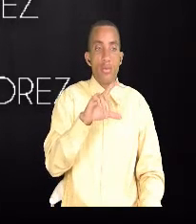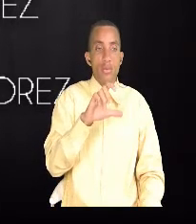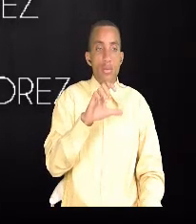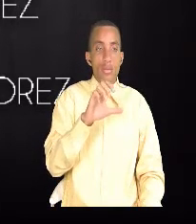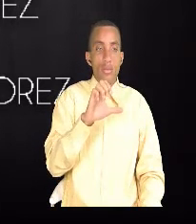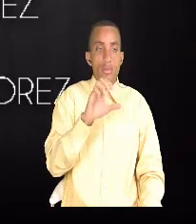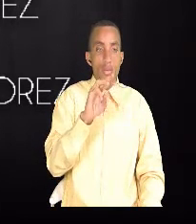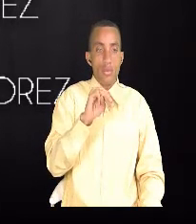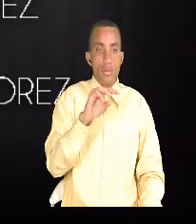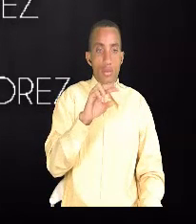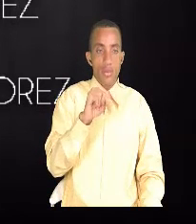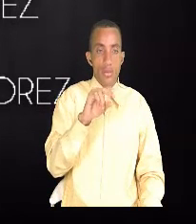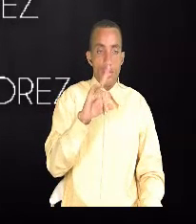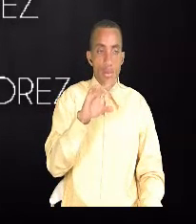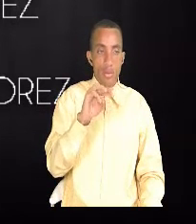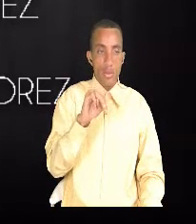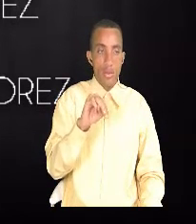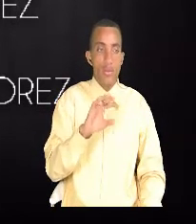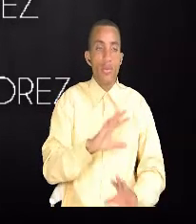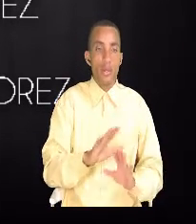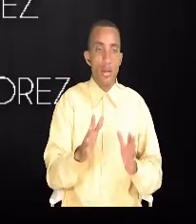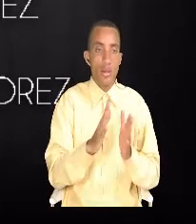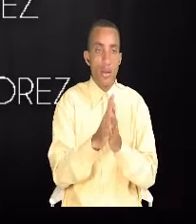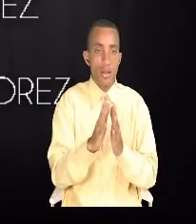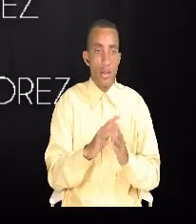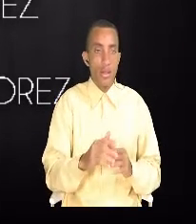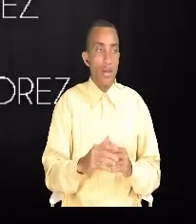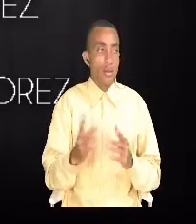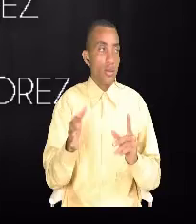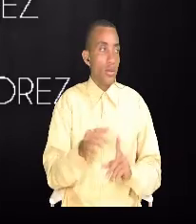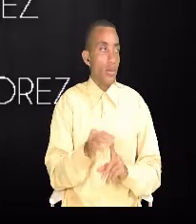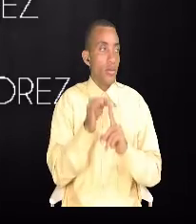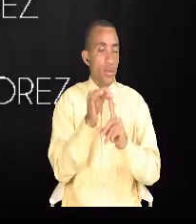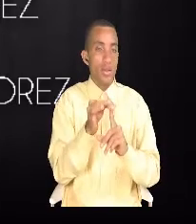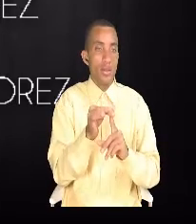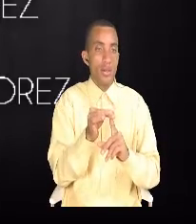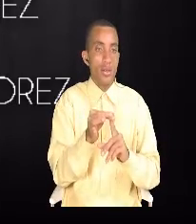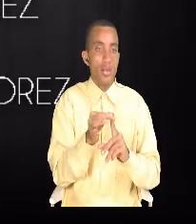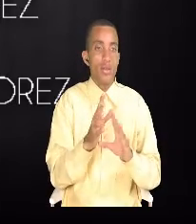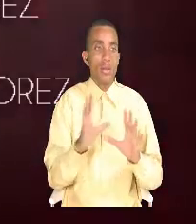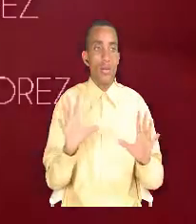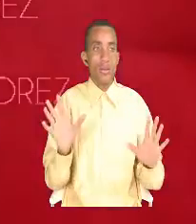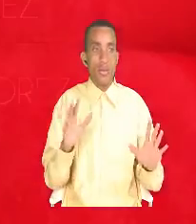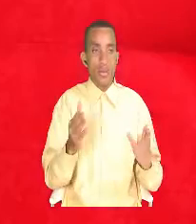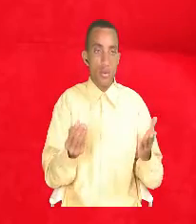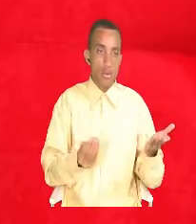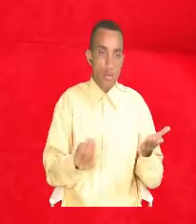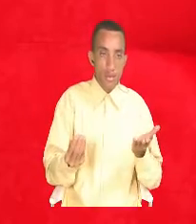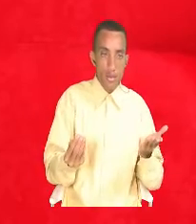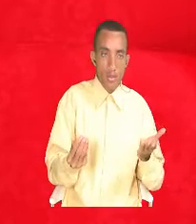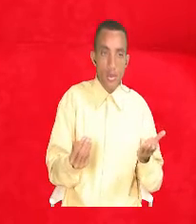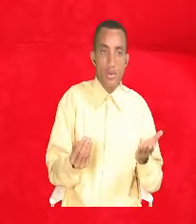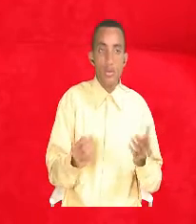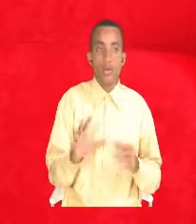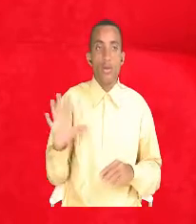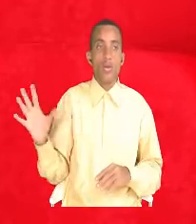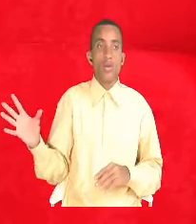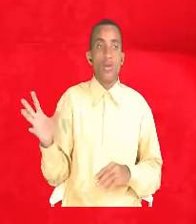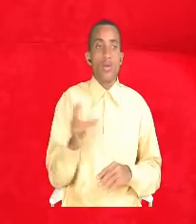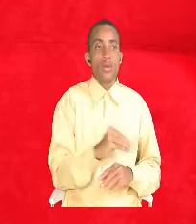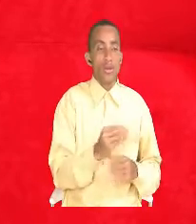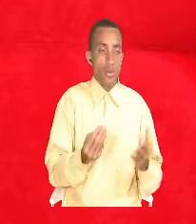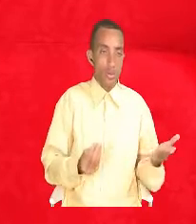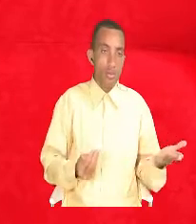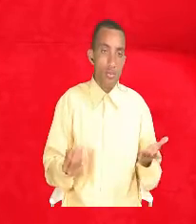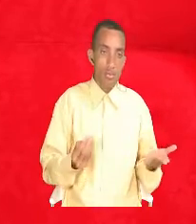Bermeja. Obviamente nuestros huéspedes tienen un sitio especial por utilizar los servicios del hotel, pero como todos los servicios del hotel